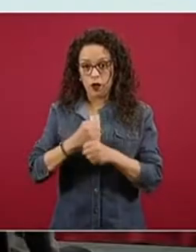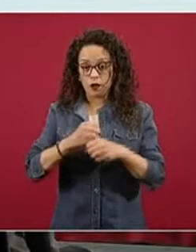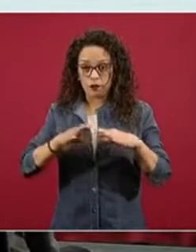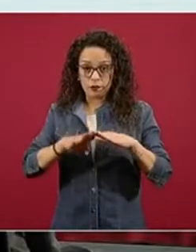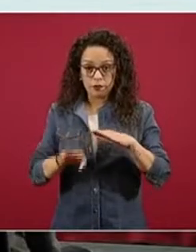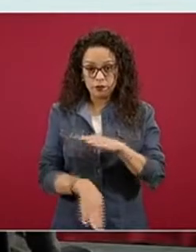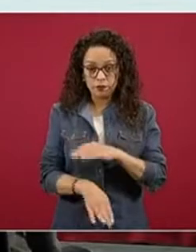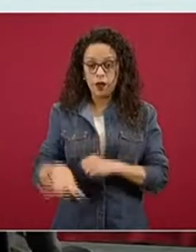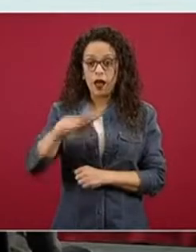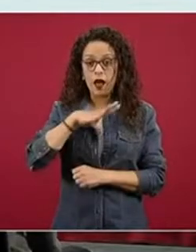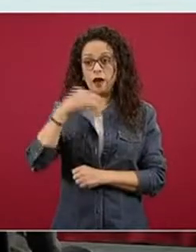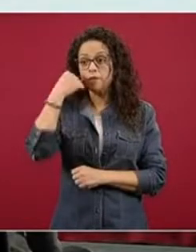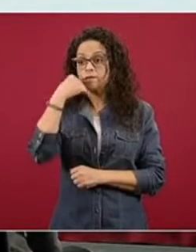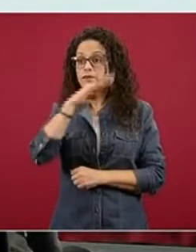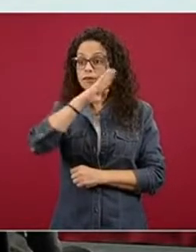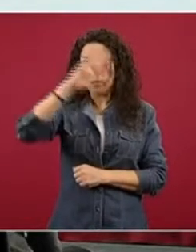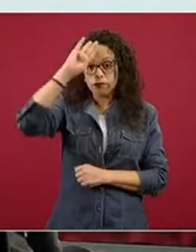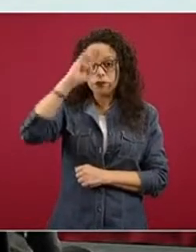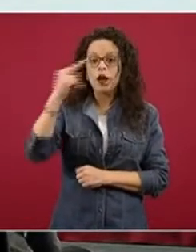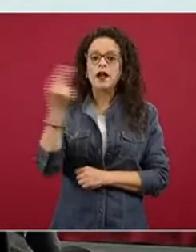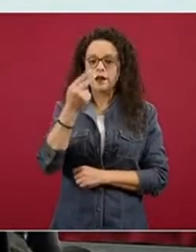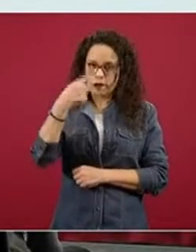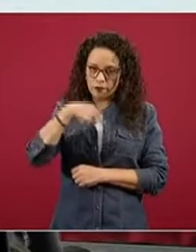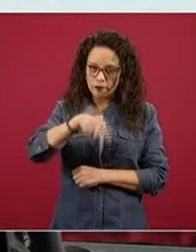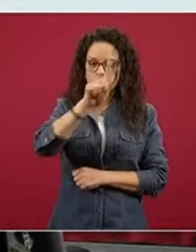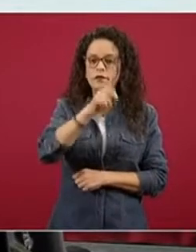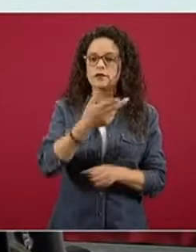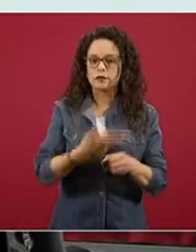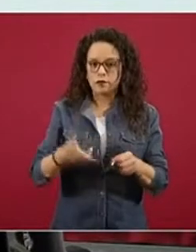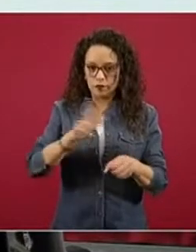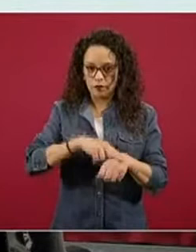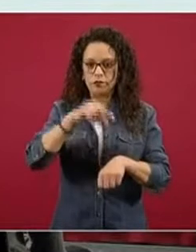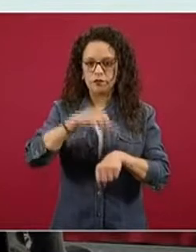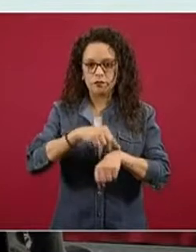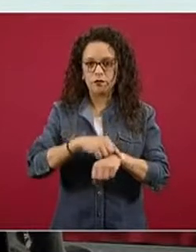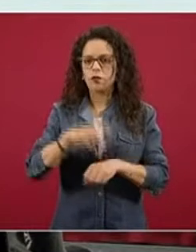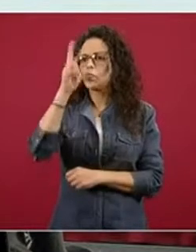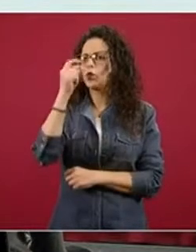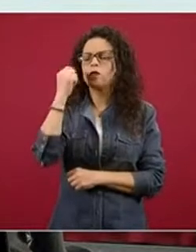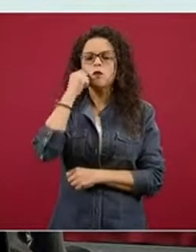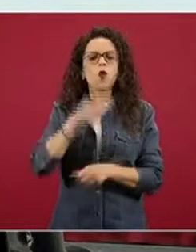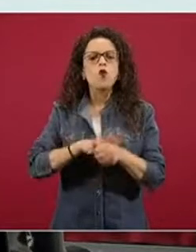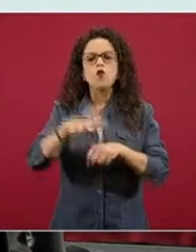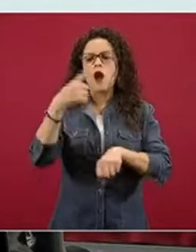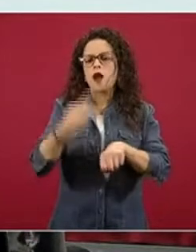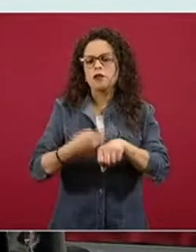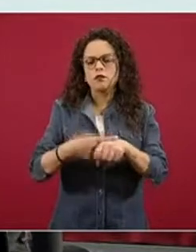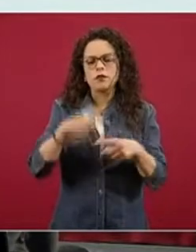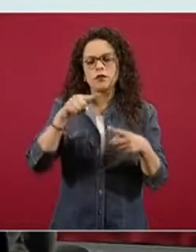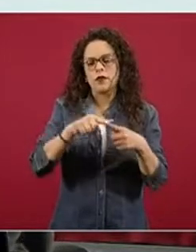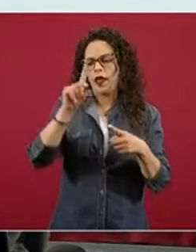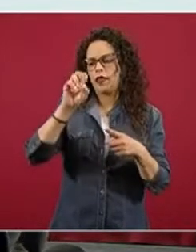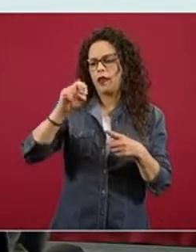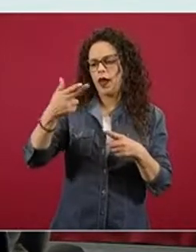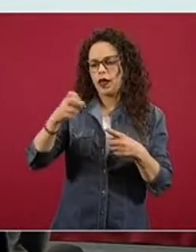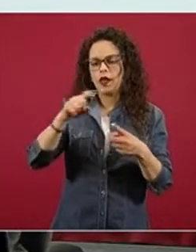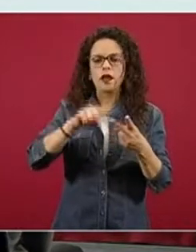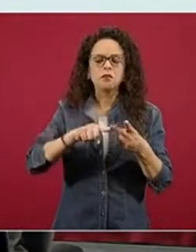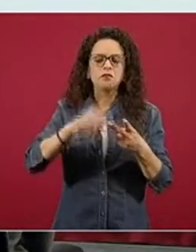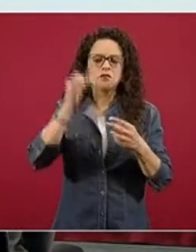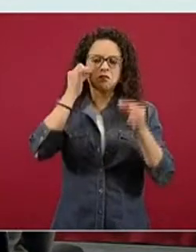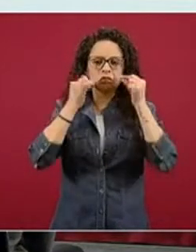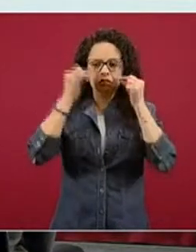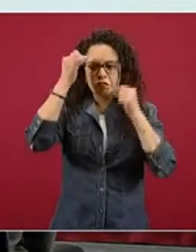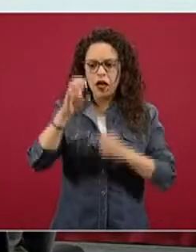solicitar atención médica, independientemente que sea dengue, que sea sarampión o que sea cualquier otra de las enfermedades que ya